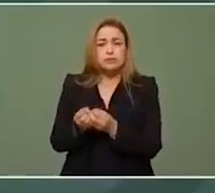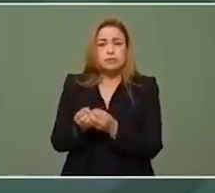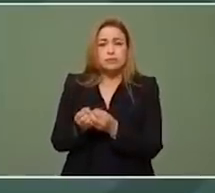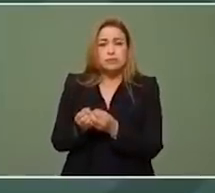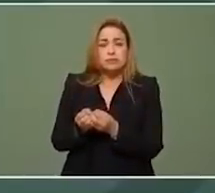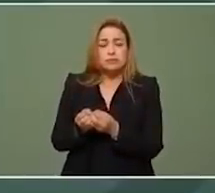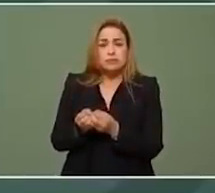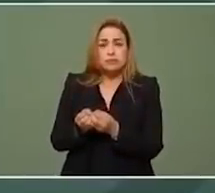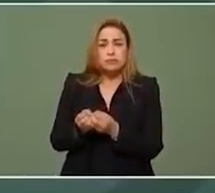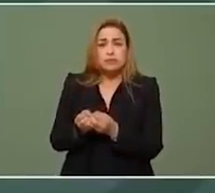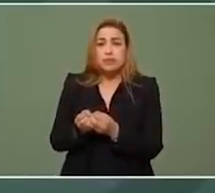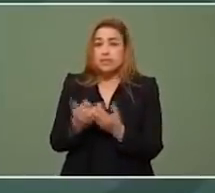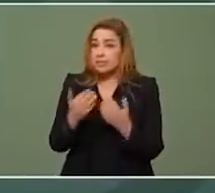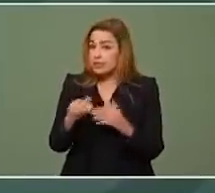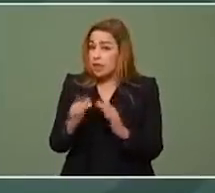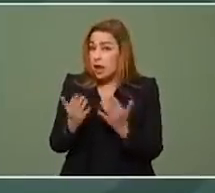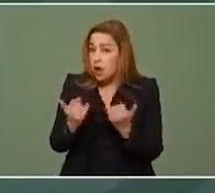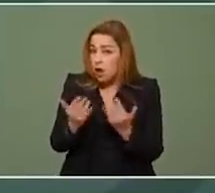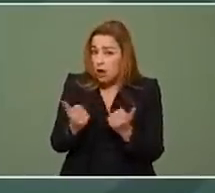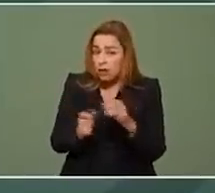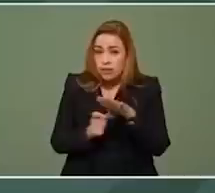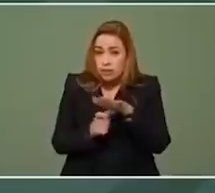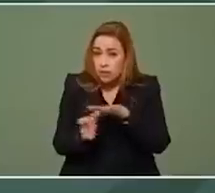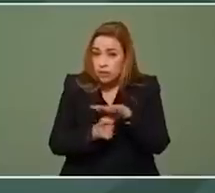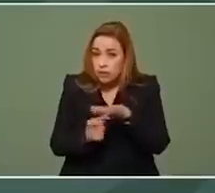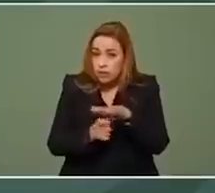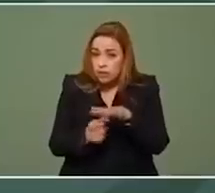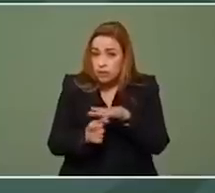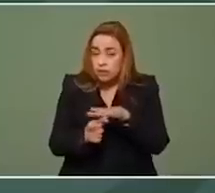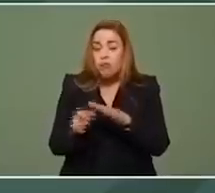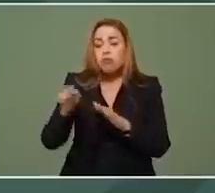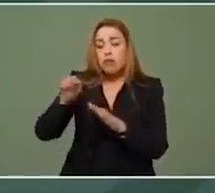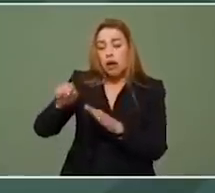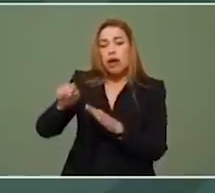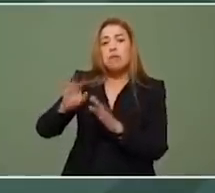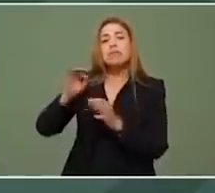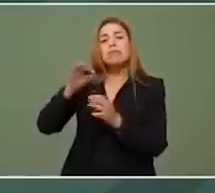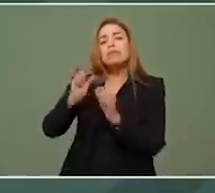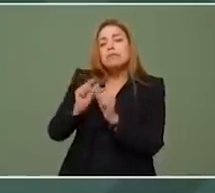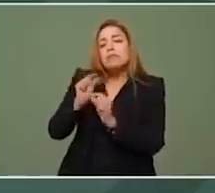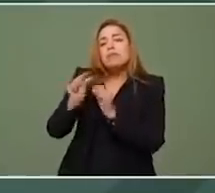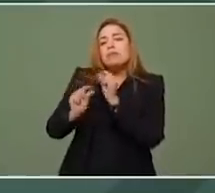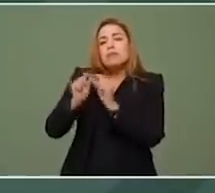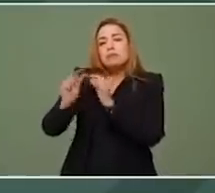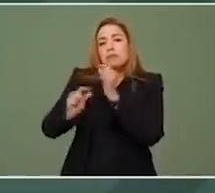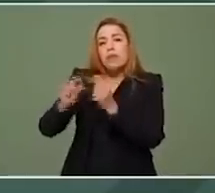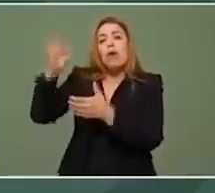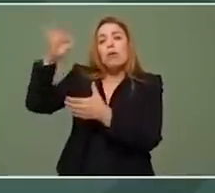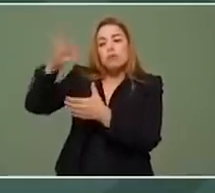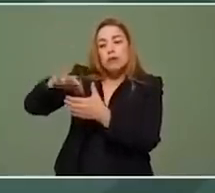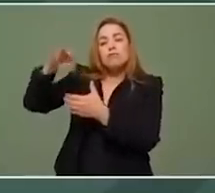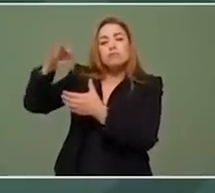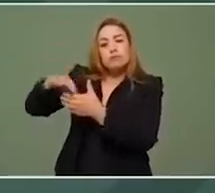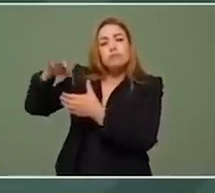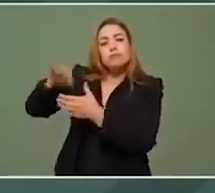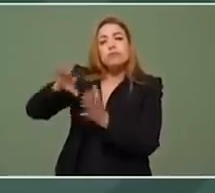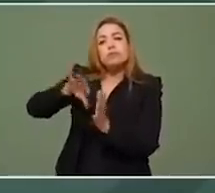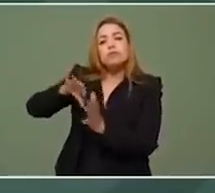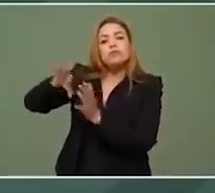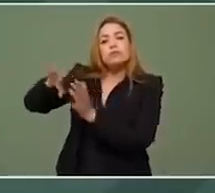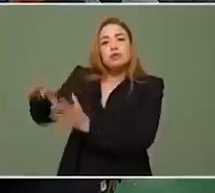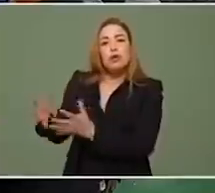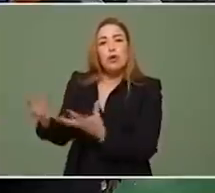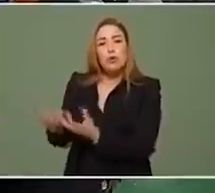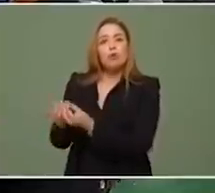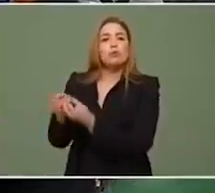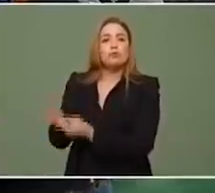no hay corrupción ahí vamos a ahorrar una cantidad considerable de recursos señor